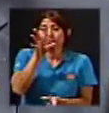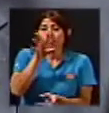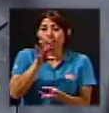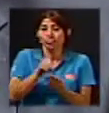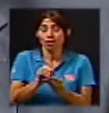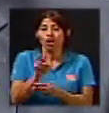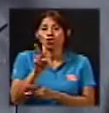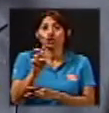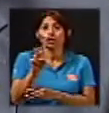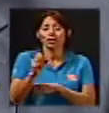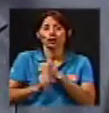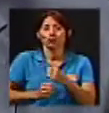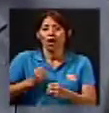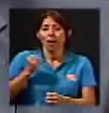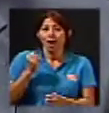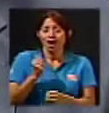ser